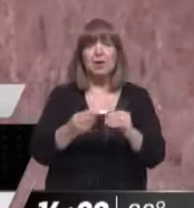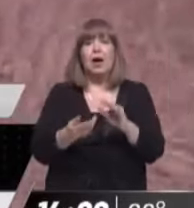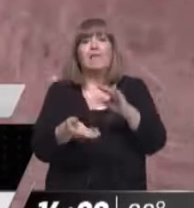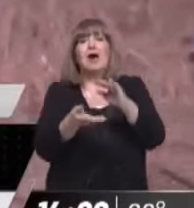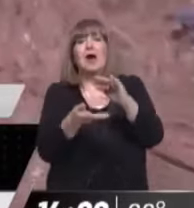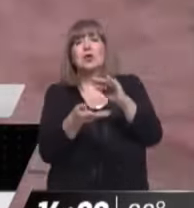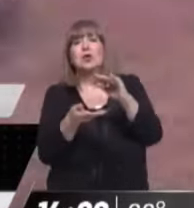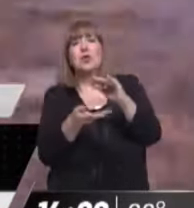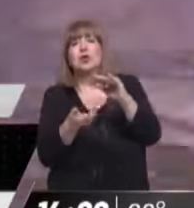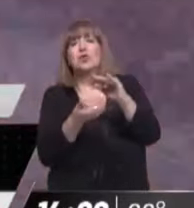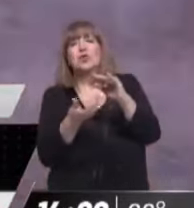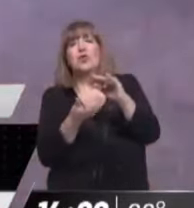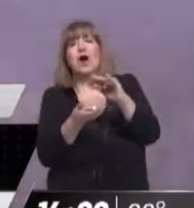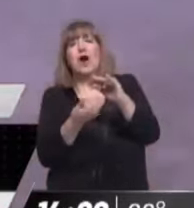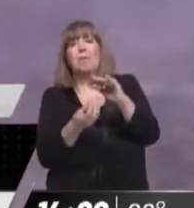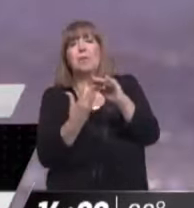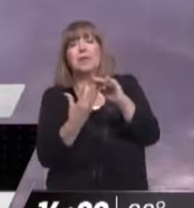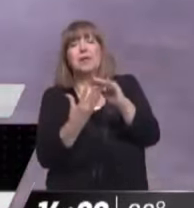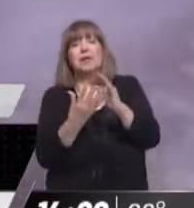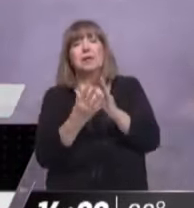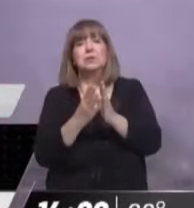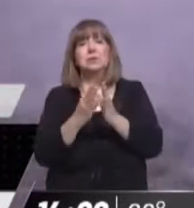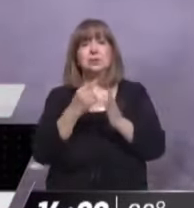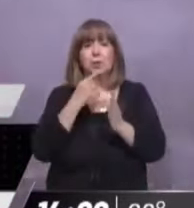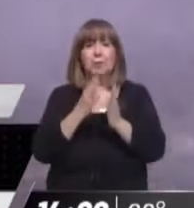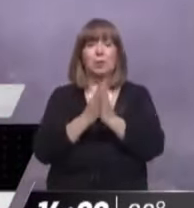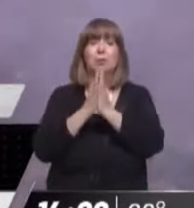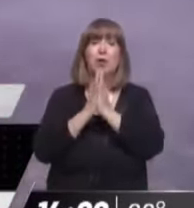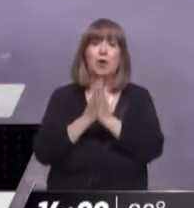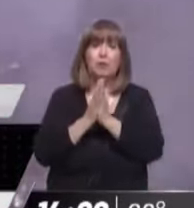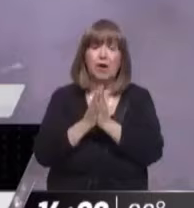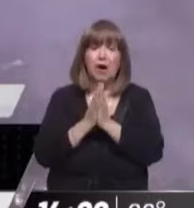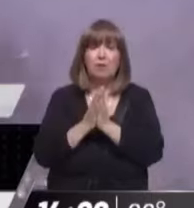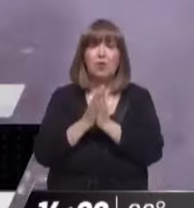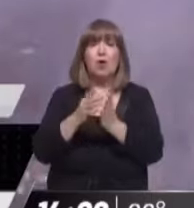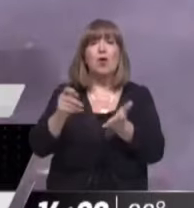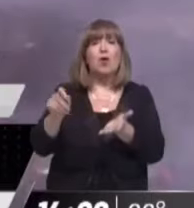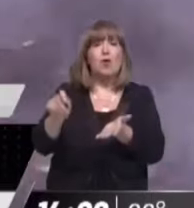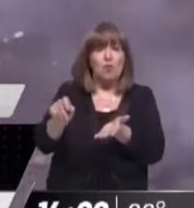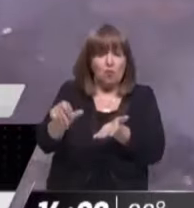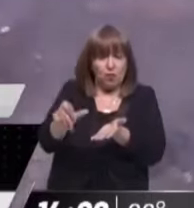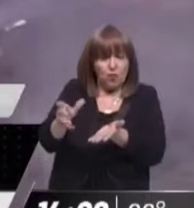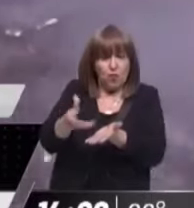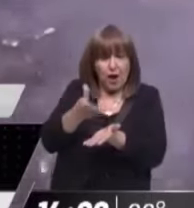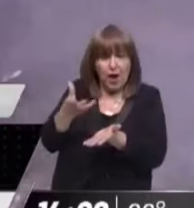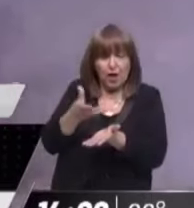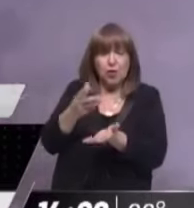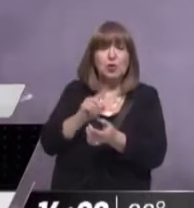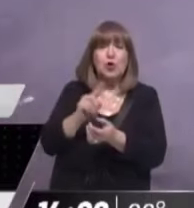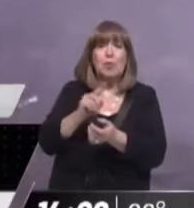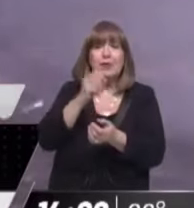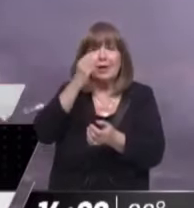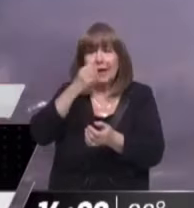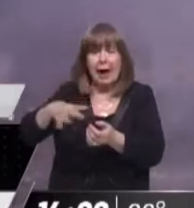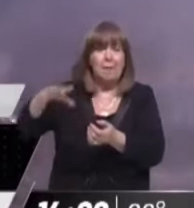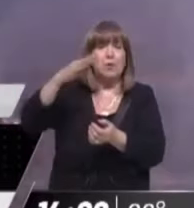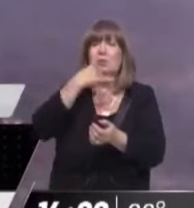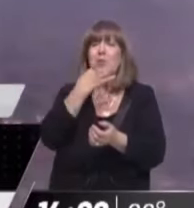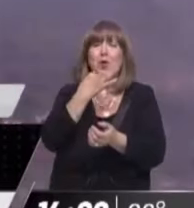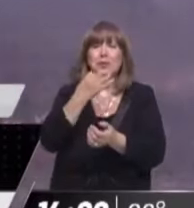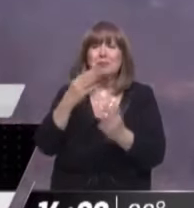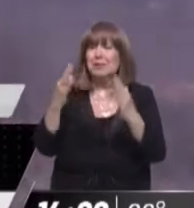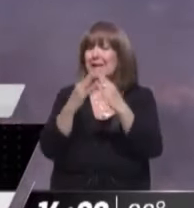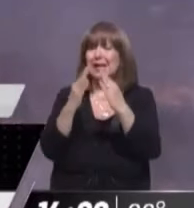lugar insistimos tanto en que por favor la gente no encienda fuego en lugares como estos, que son descampados, que tienen mucho yuyo,